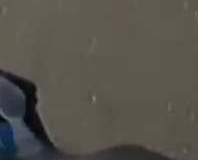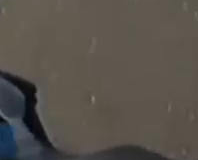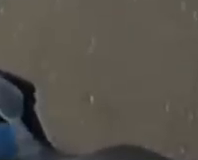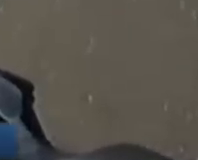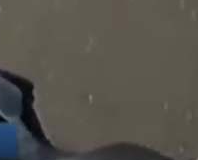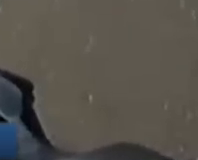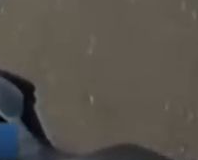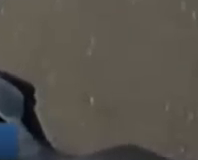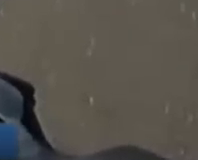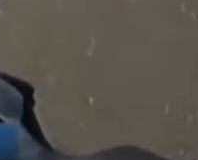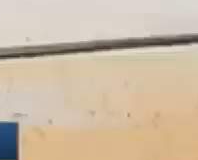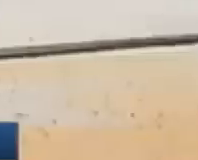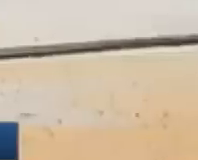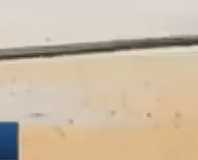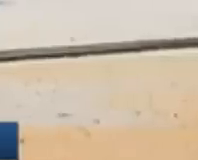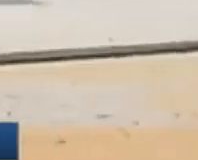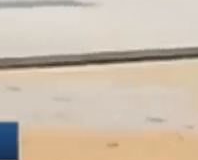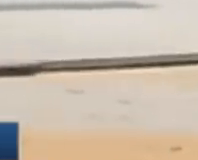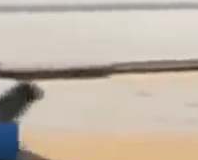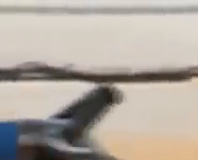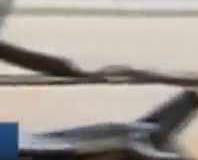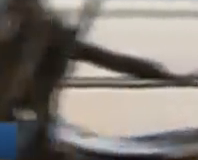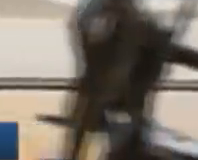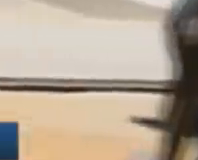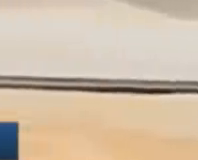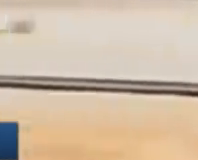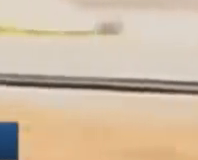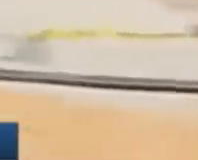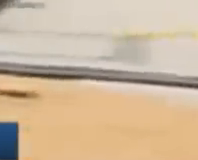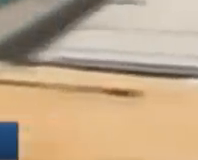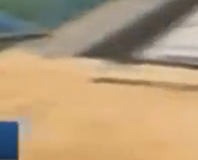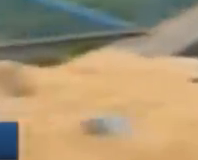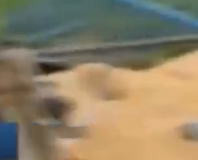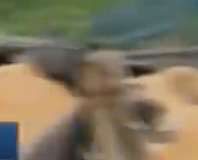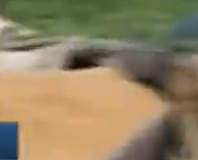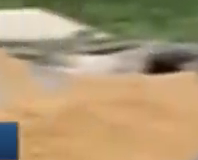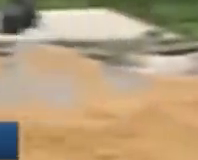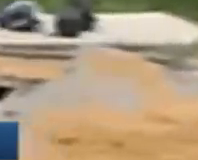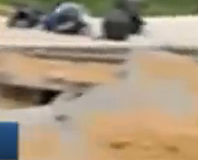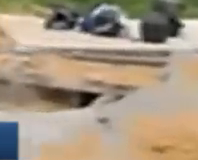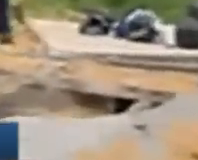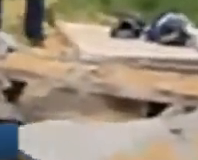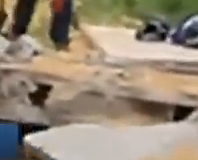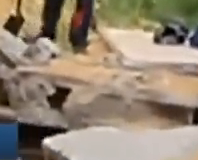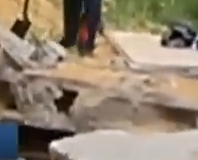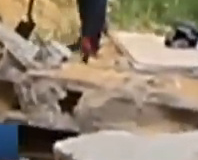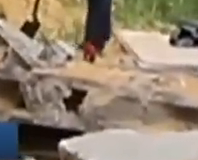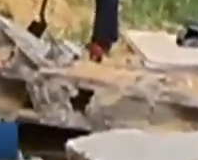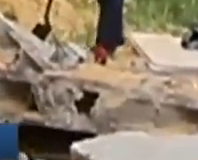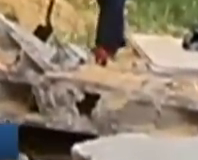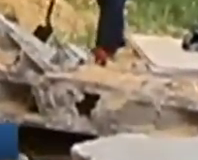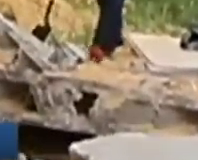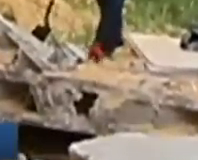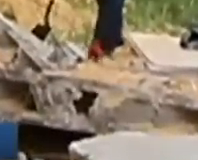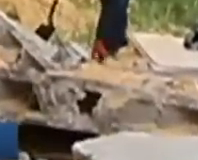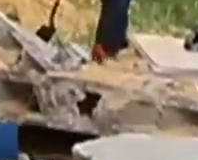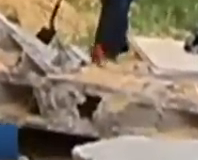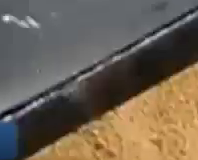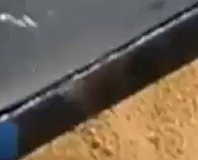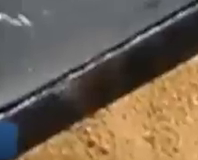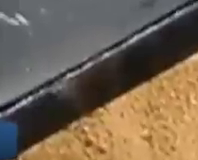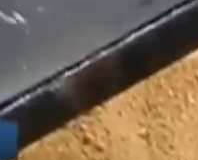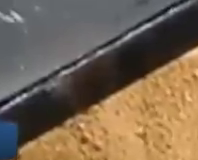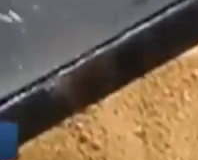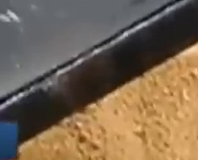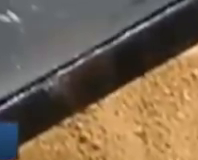Cabezal que transportaba una carga de soya cayó el puente sobre un complejo náutico. Esto y más